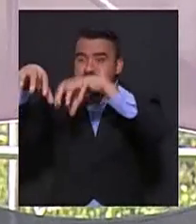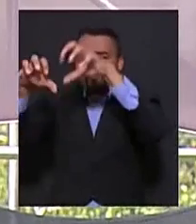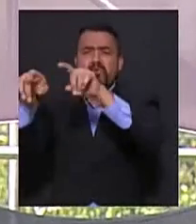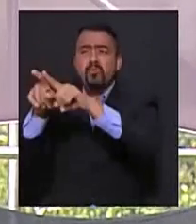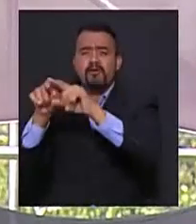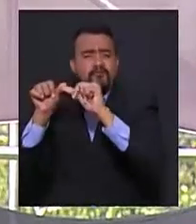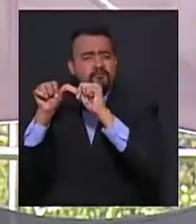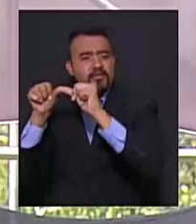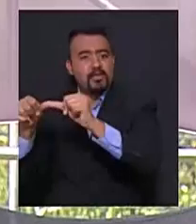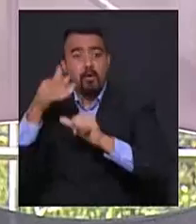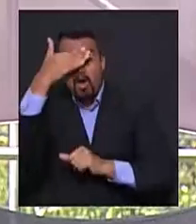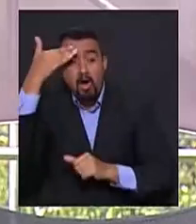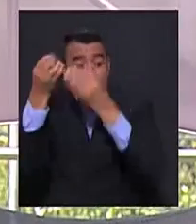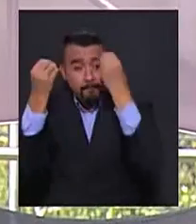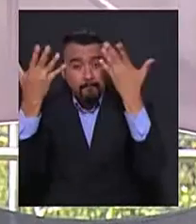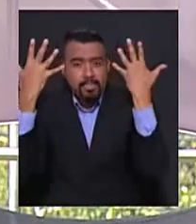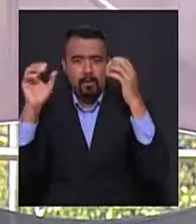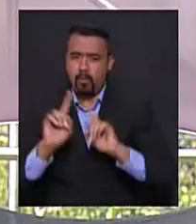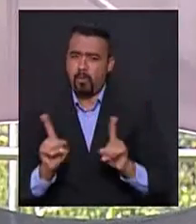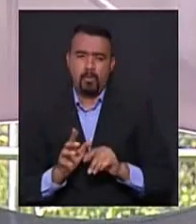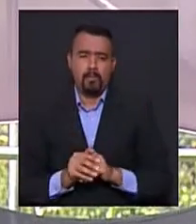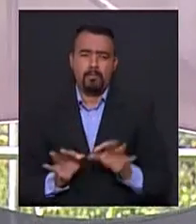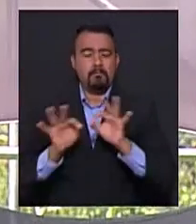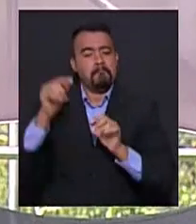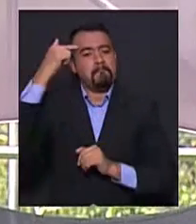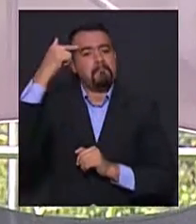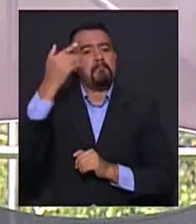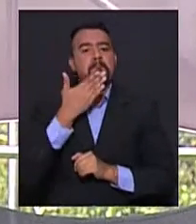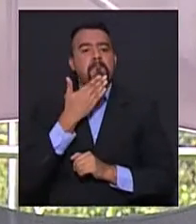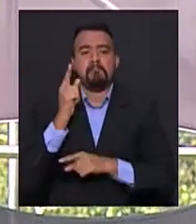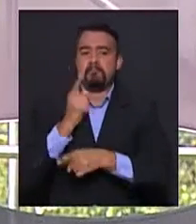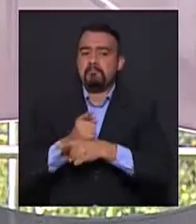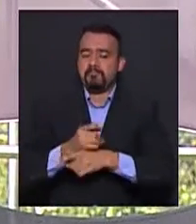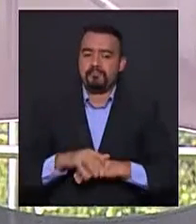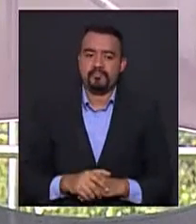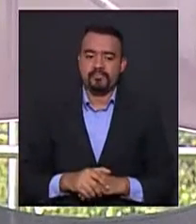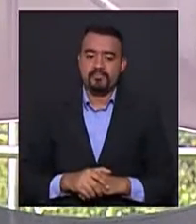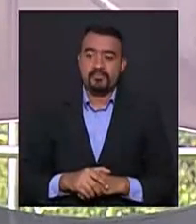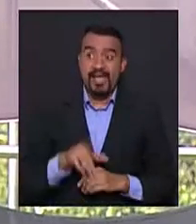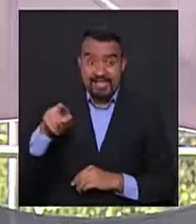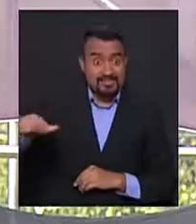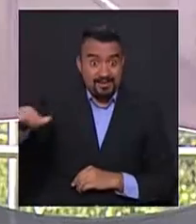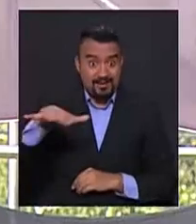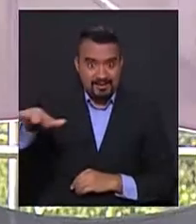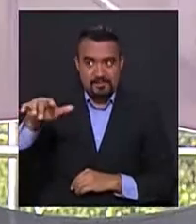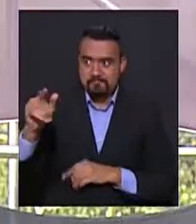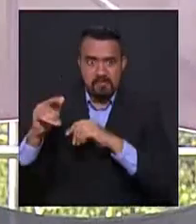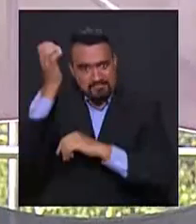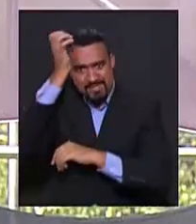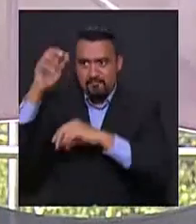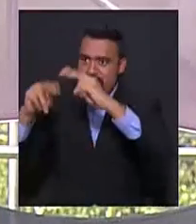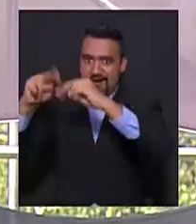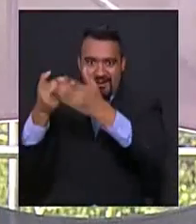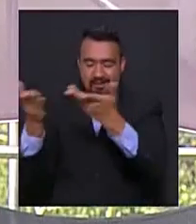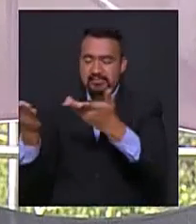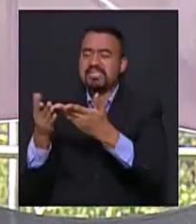olvido y que narrarán la porción de la historia que les corresponde. Un memorial, y este memorial,